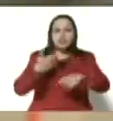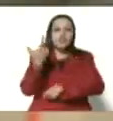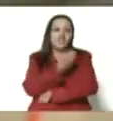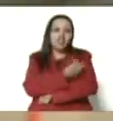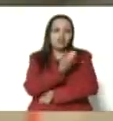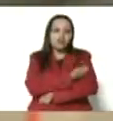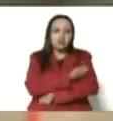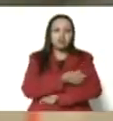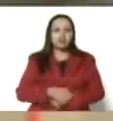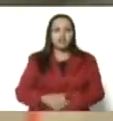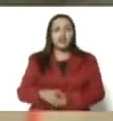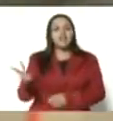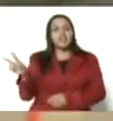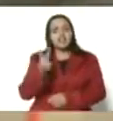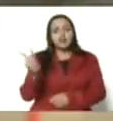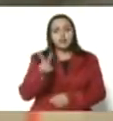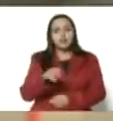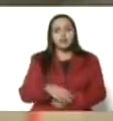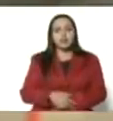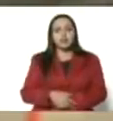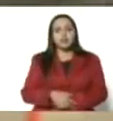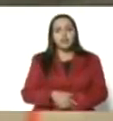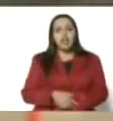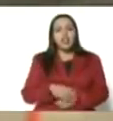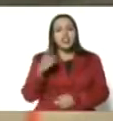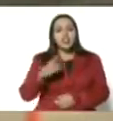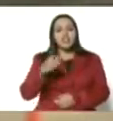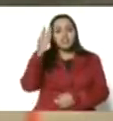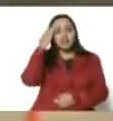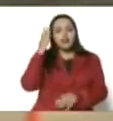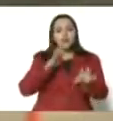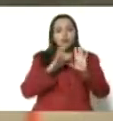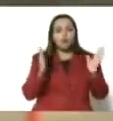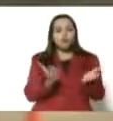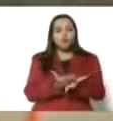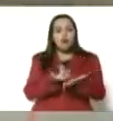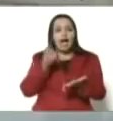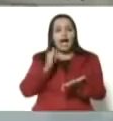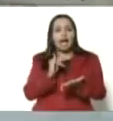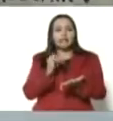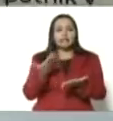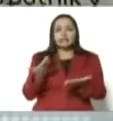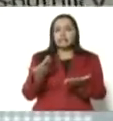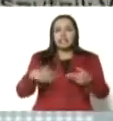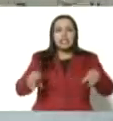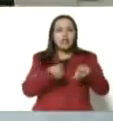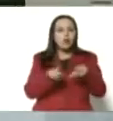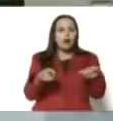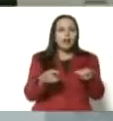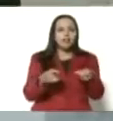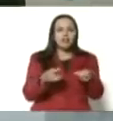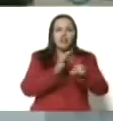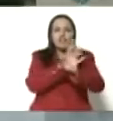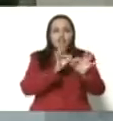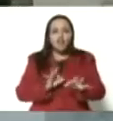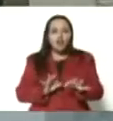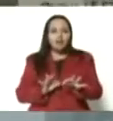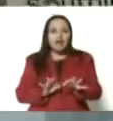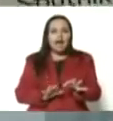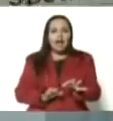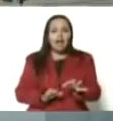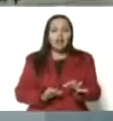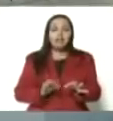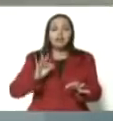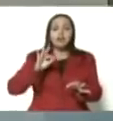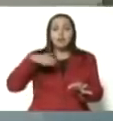vacunación, a Venezuela, debe saberlo el mundo, se le ha sometido una especie de chantaje para que podamos usar